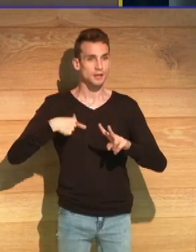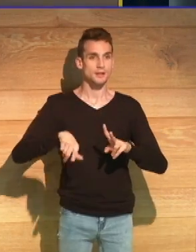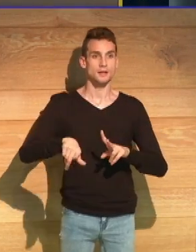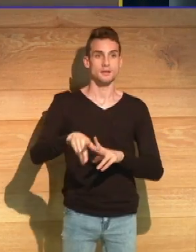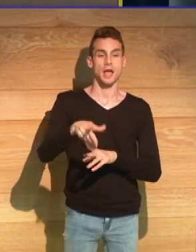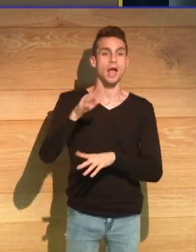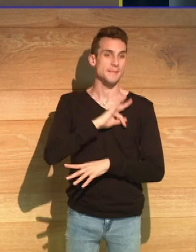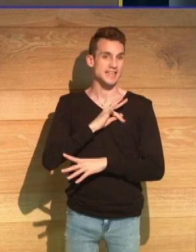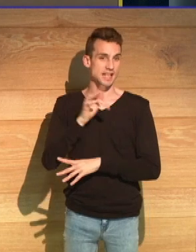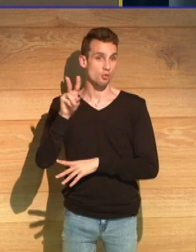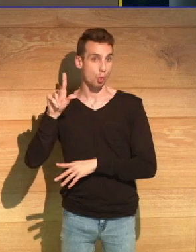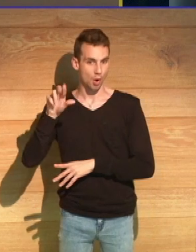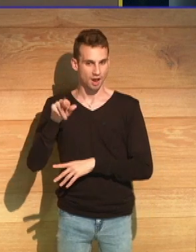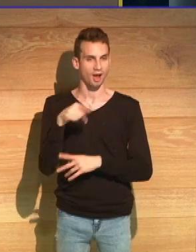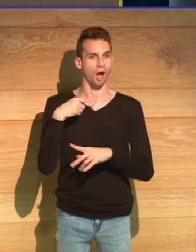Fuller, ahí.